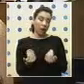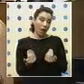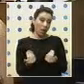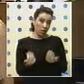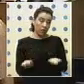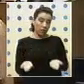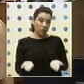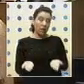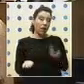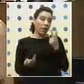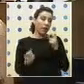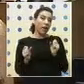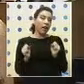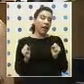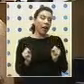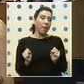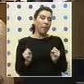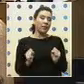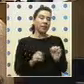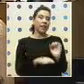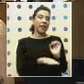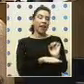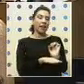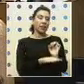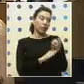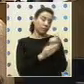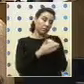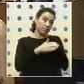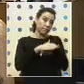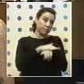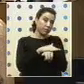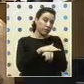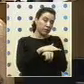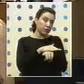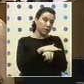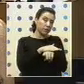que ver con la capacidad del Estado de intervenir en un sector